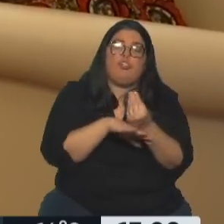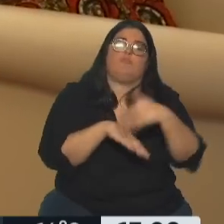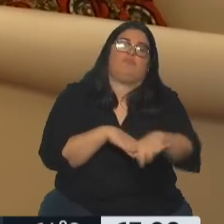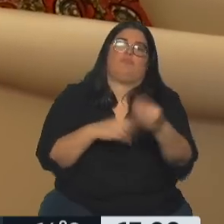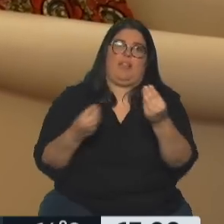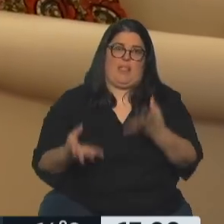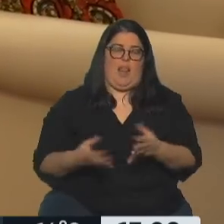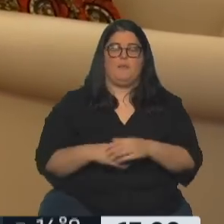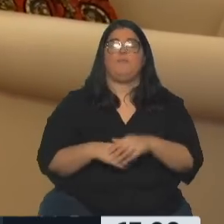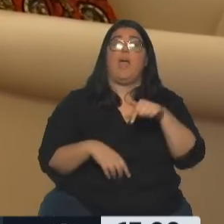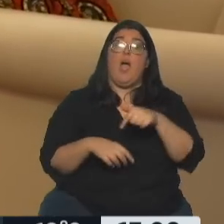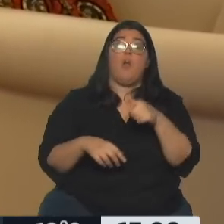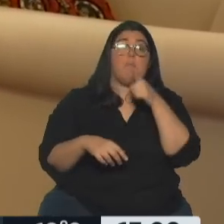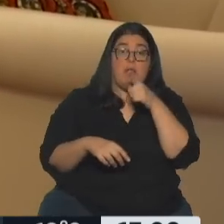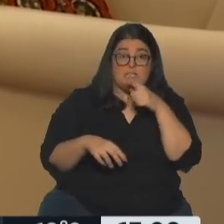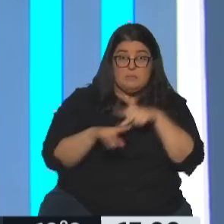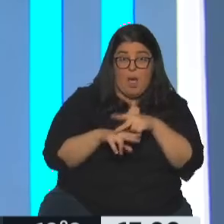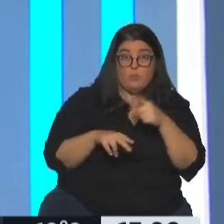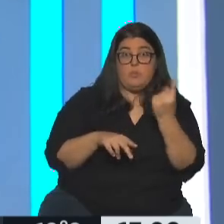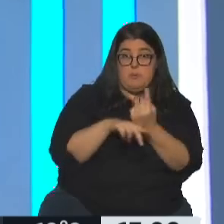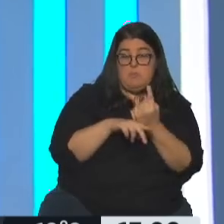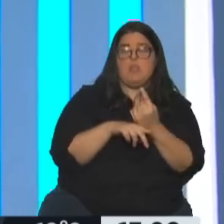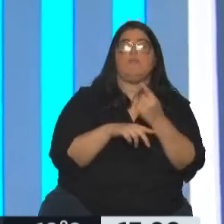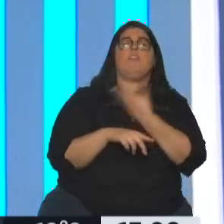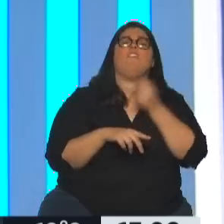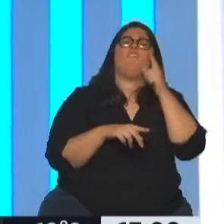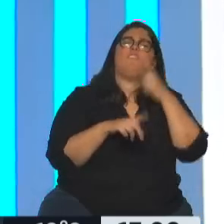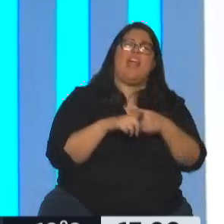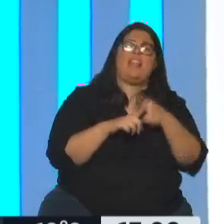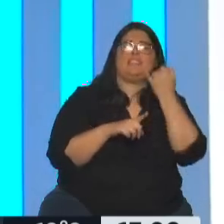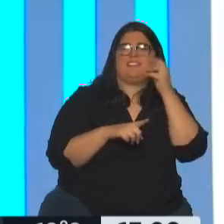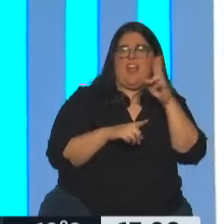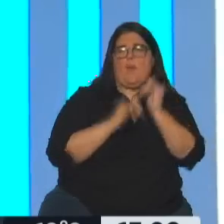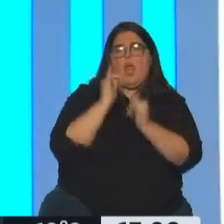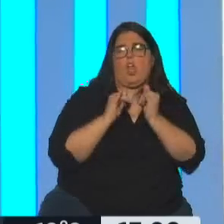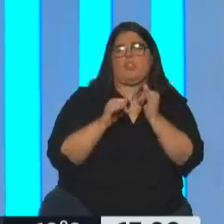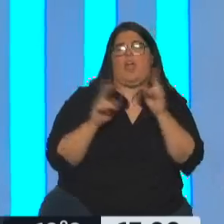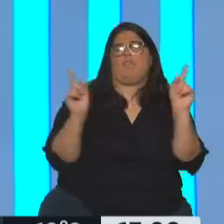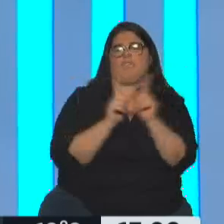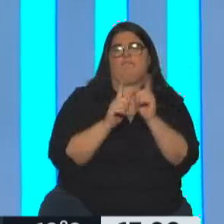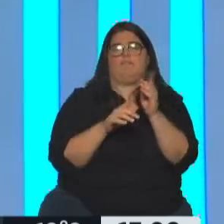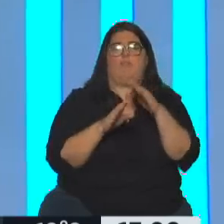la primera pausa, ¿les parece? Félix Taylor le adelanta lo que estaremos analizando en 2 minutos luego de la pausa. Ya estamos, vamos.